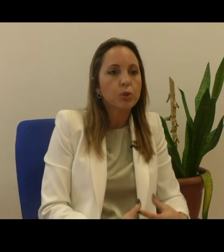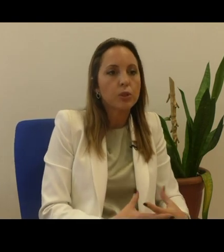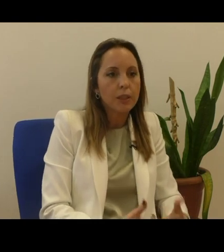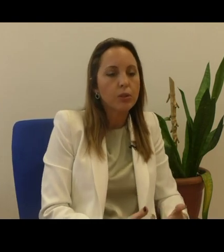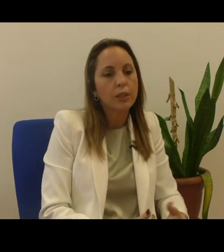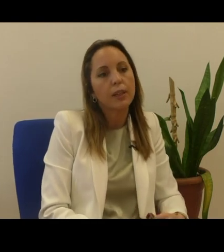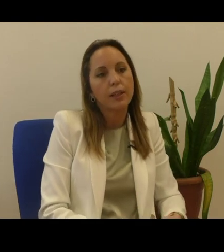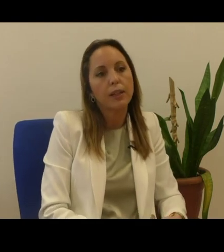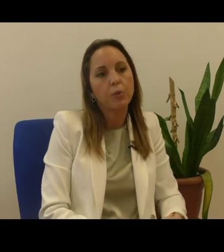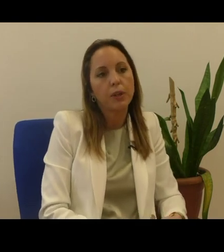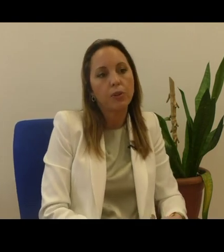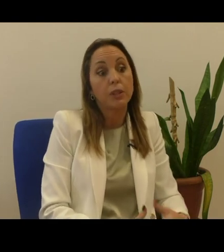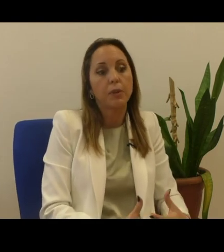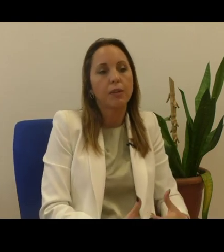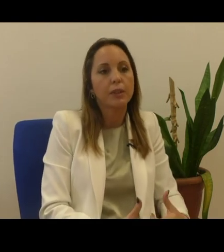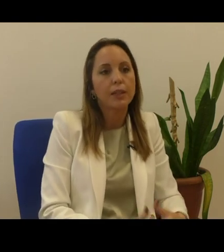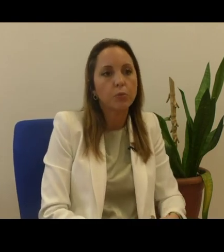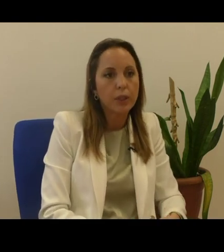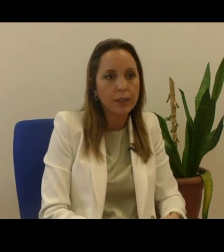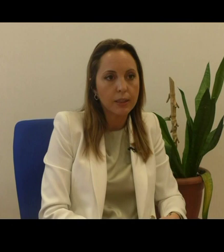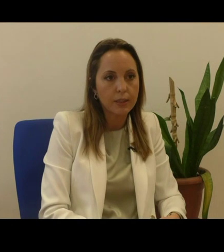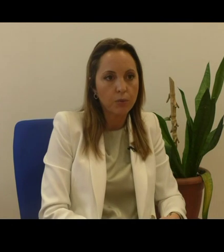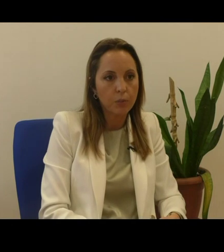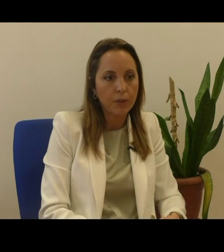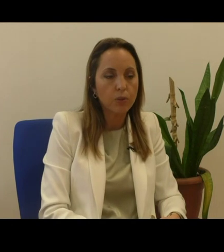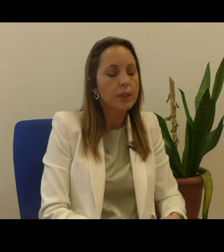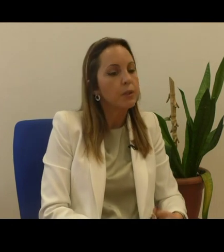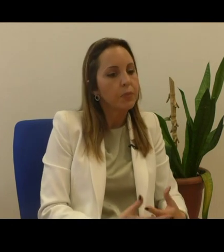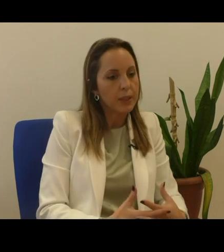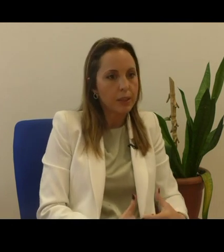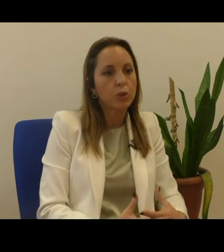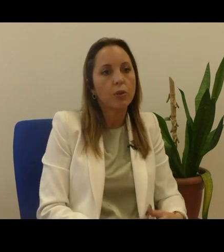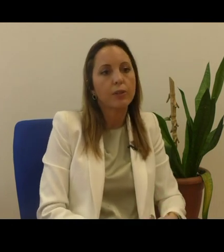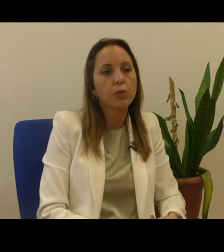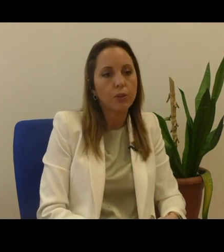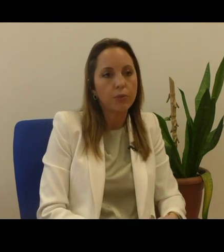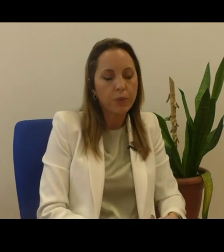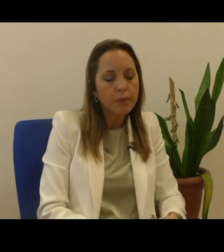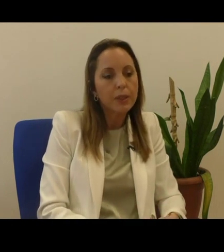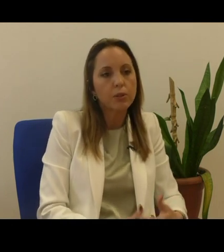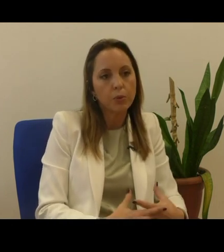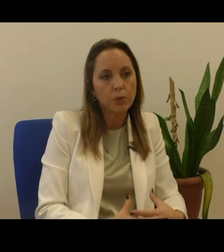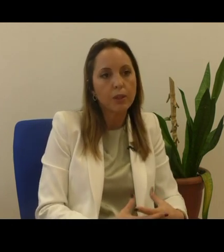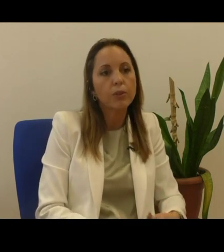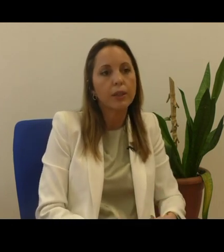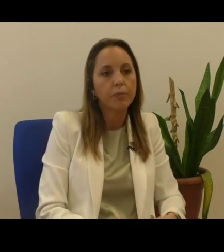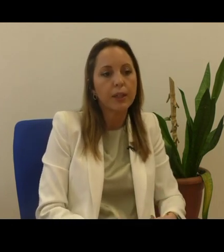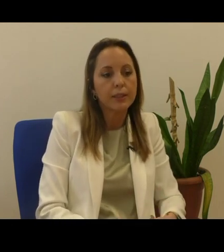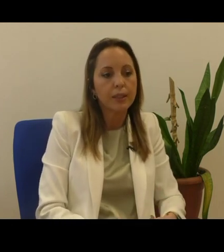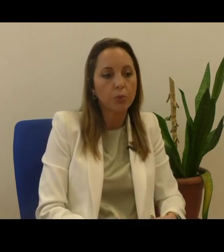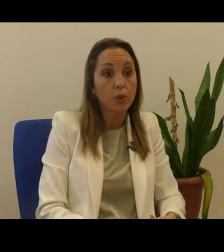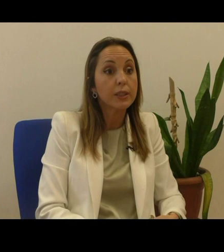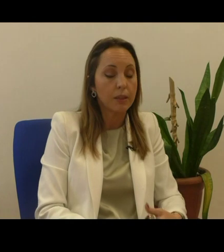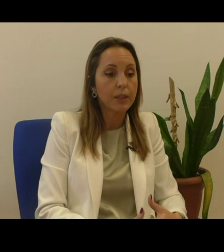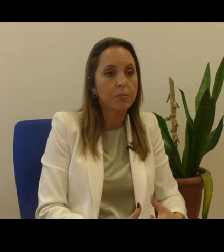creo que estamos consiguiendo trasladar a la población y especialmente a las mujeres esa información, y estamos logrando que confíen más, como digo, en